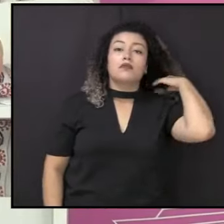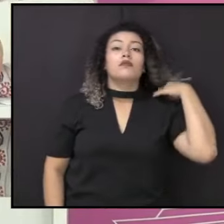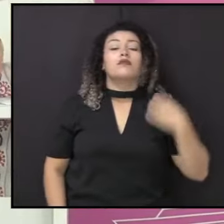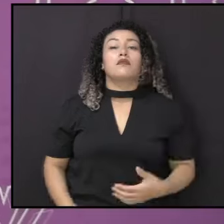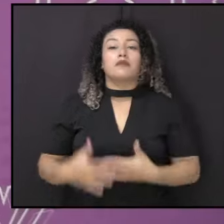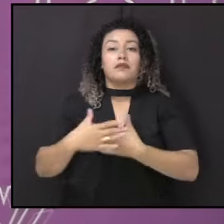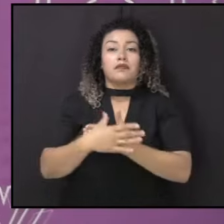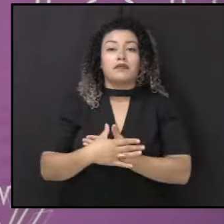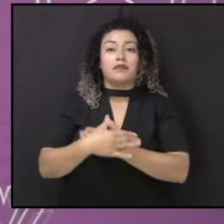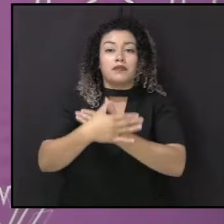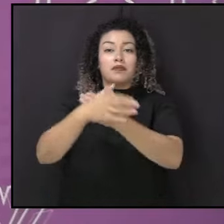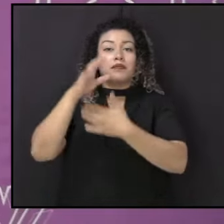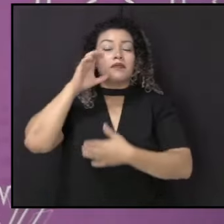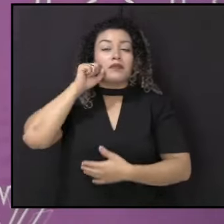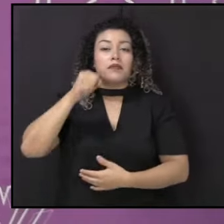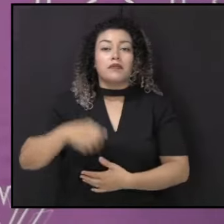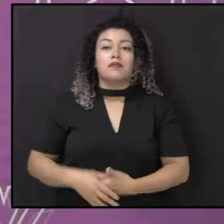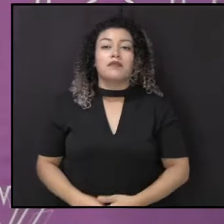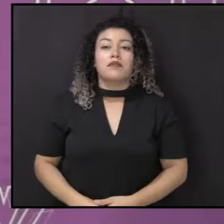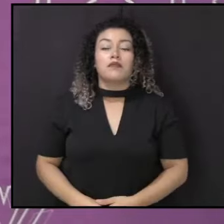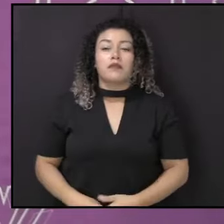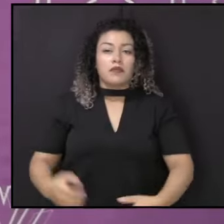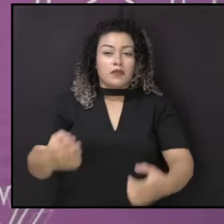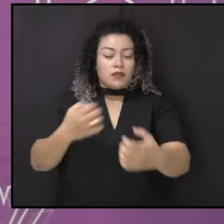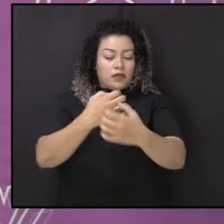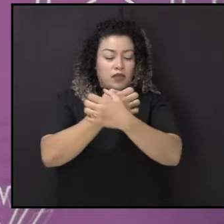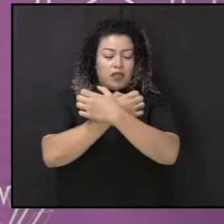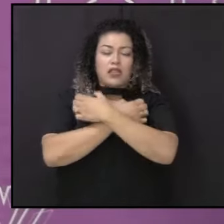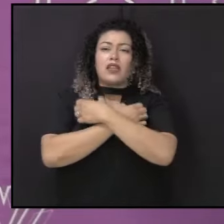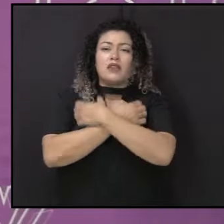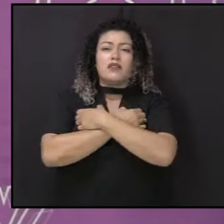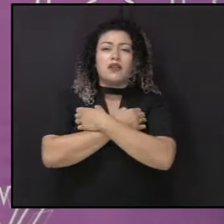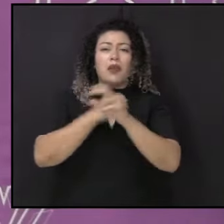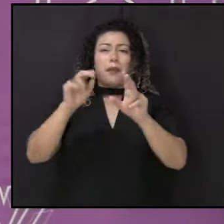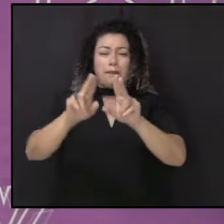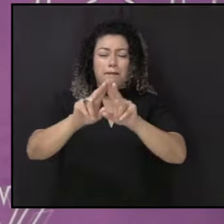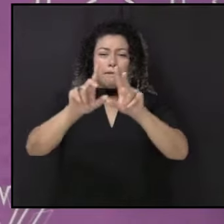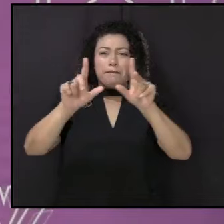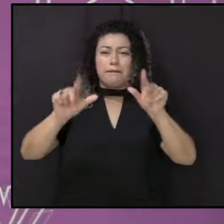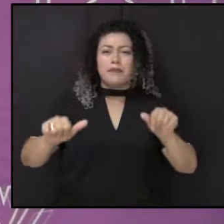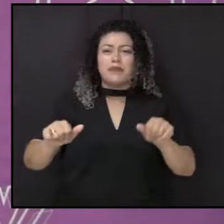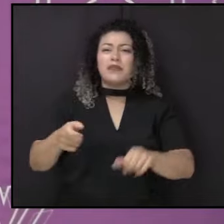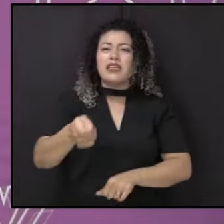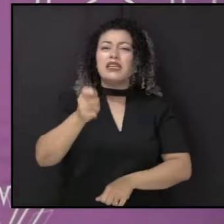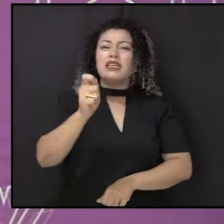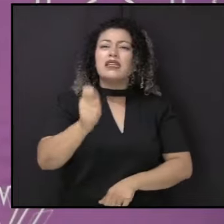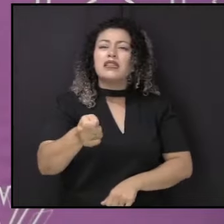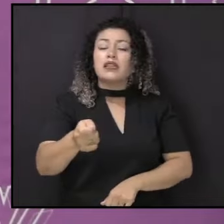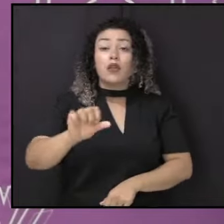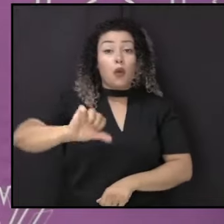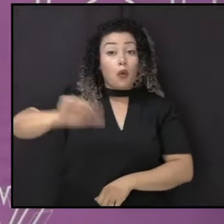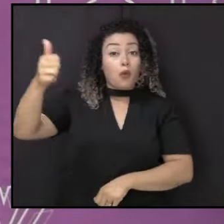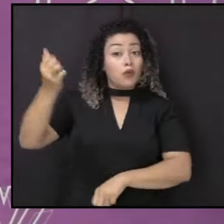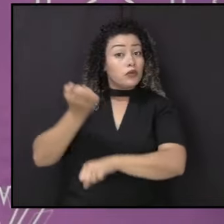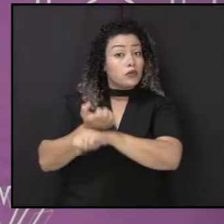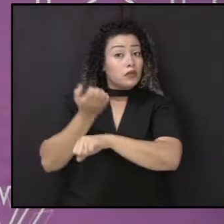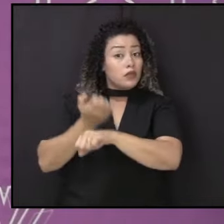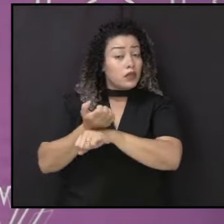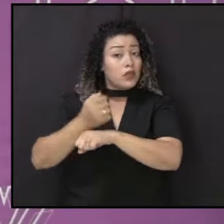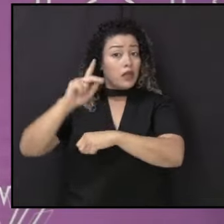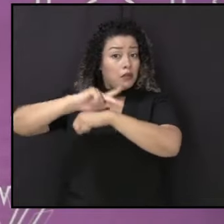Ciudadano. Sobre el programa de Educación para la Paz, quiero decirles que ya se ha realizado en otros estados, se ha realizado en otras